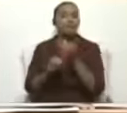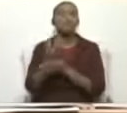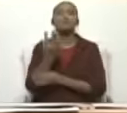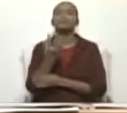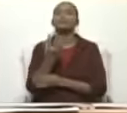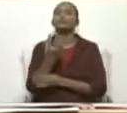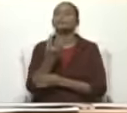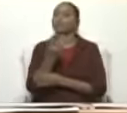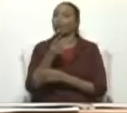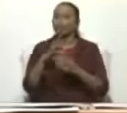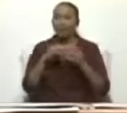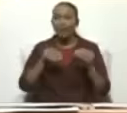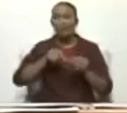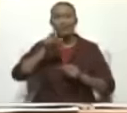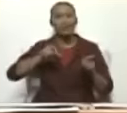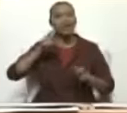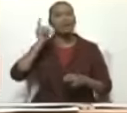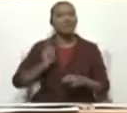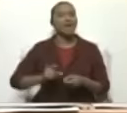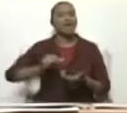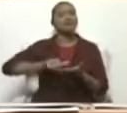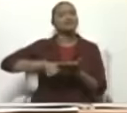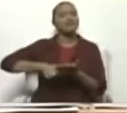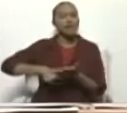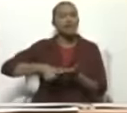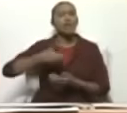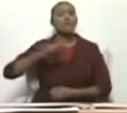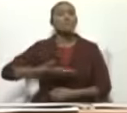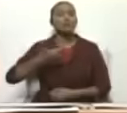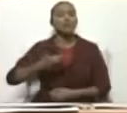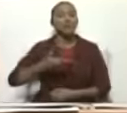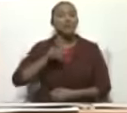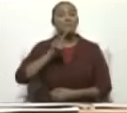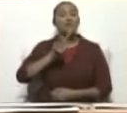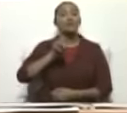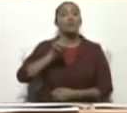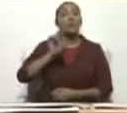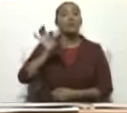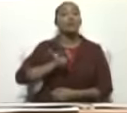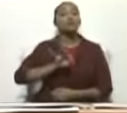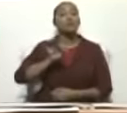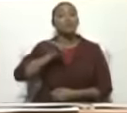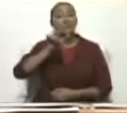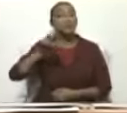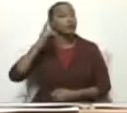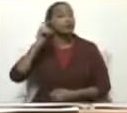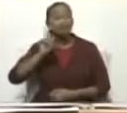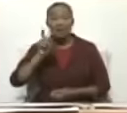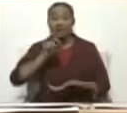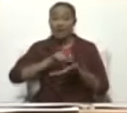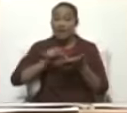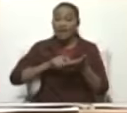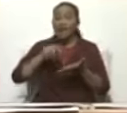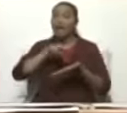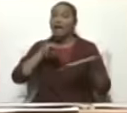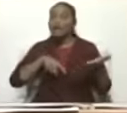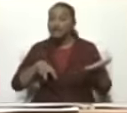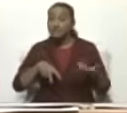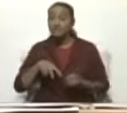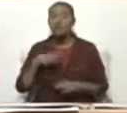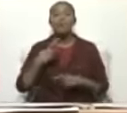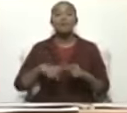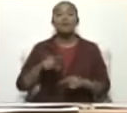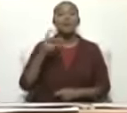que les dio el comandante Chávez. 21% que no sabían leer y escribir, el 22% habían ido a sacar su cédula, pero le